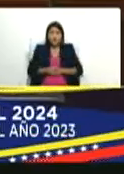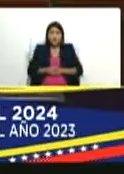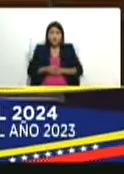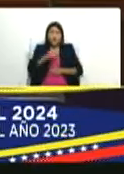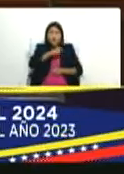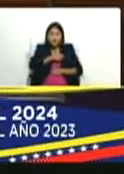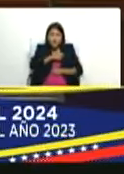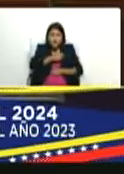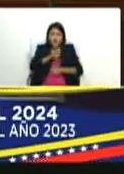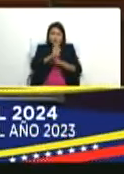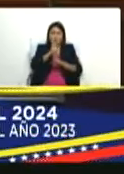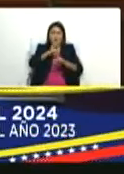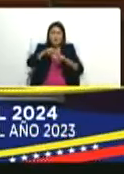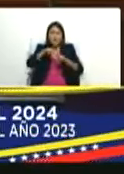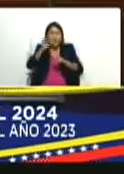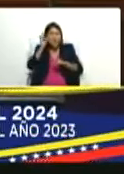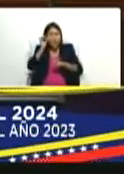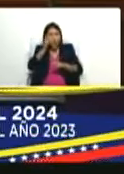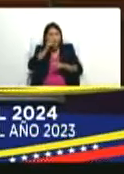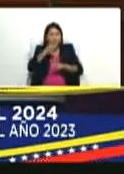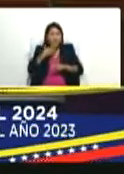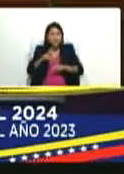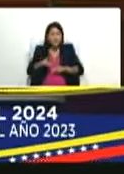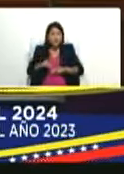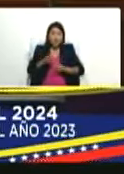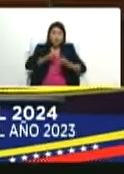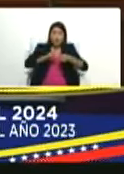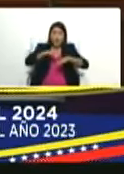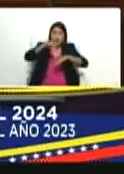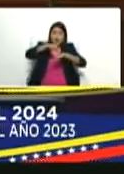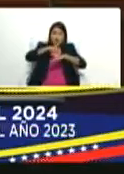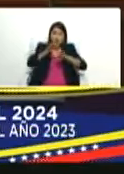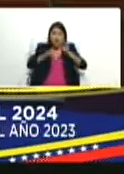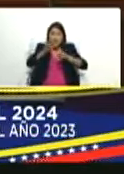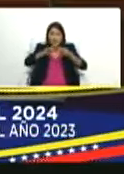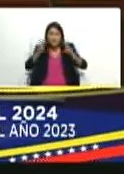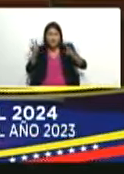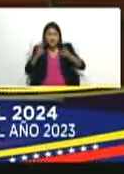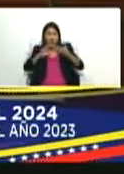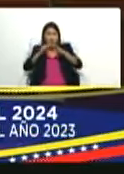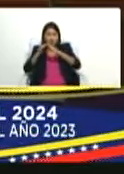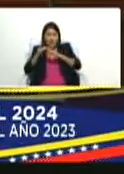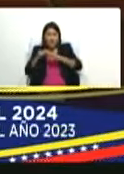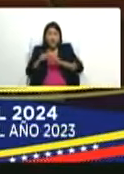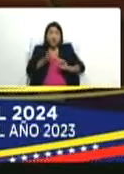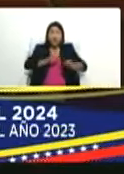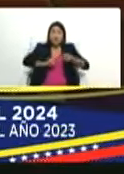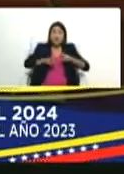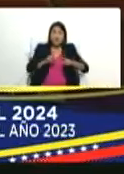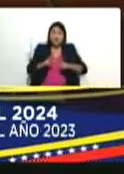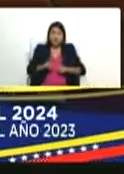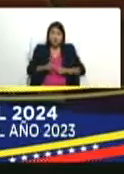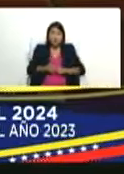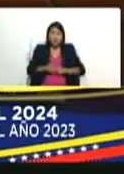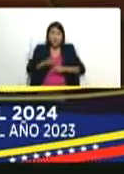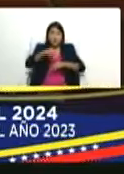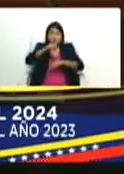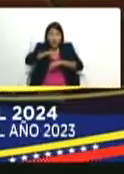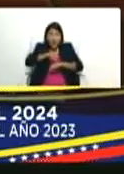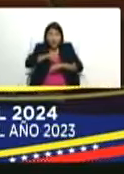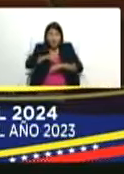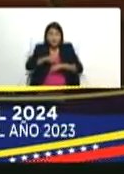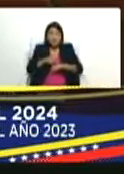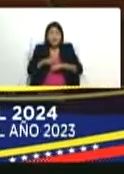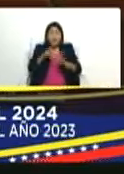de Protección Niñas, Niñas y Adolescentes, la Coordinación Nacional de Justicia de Paz Comunal, la Coordinación de la Nacional de la